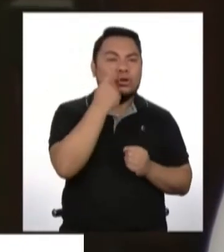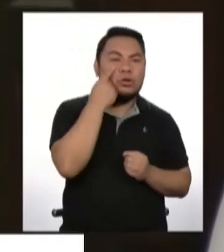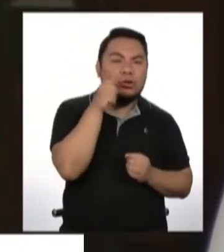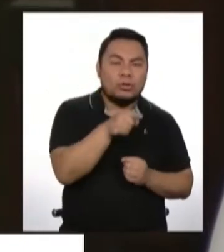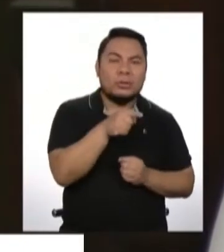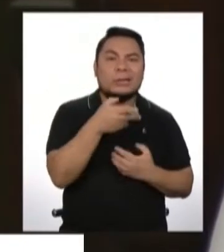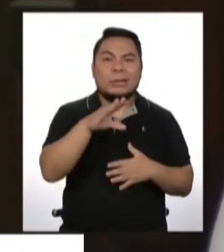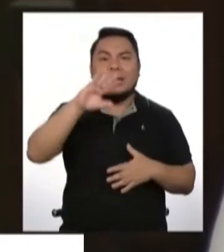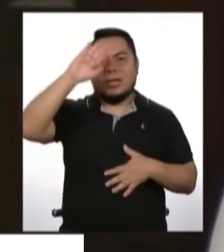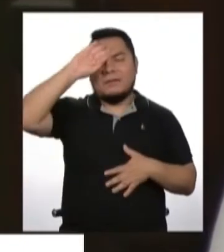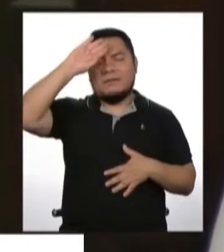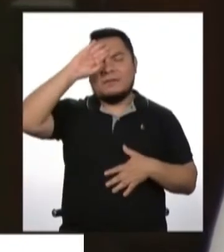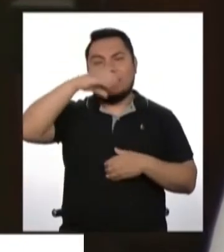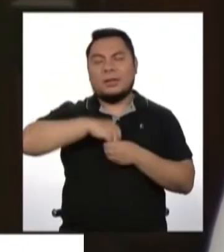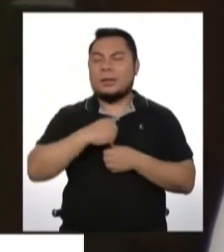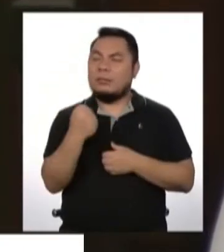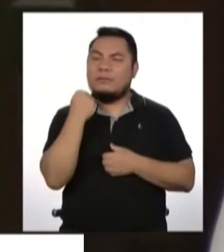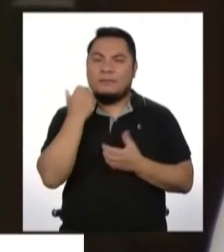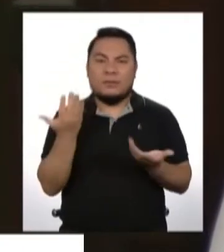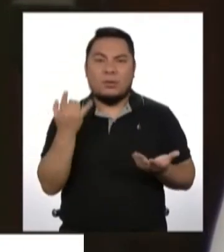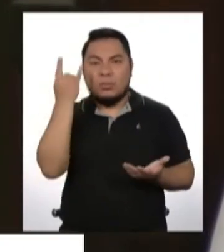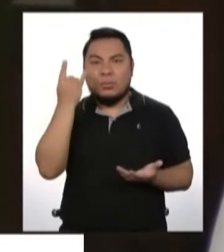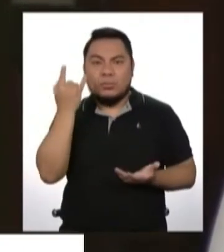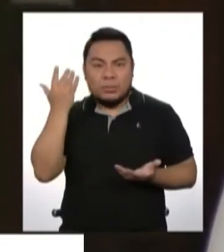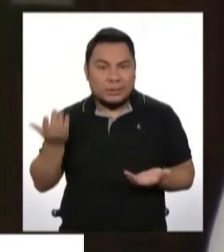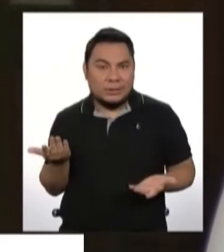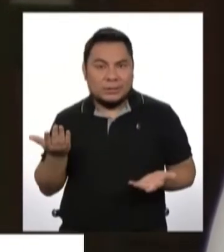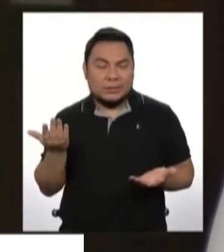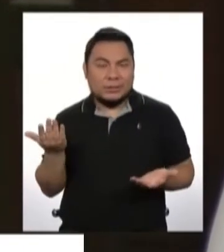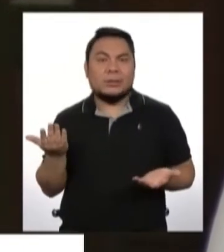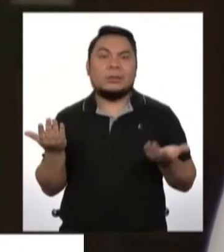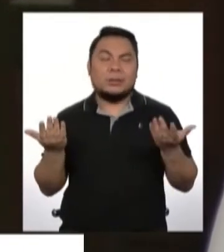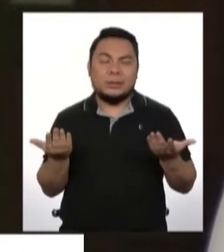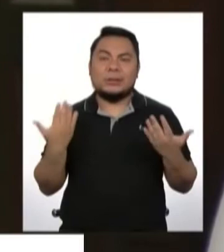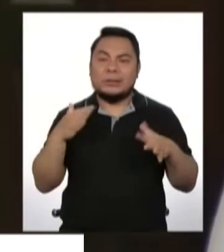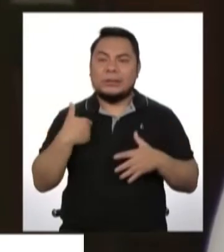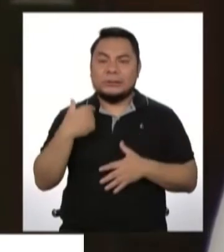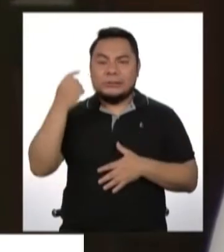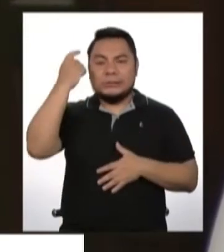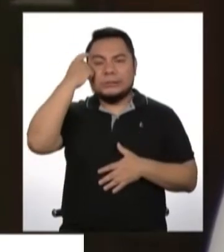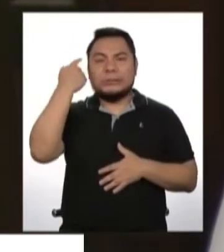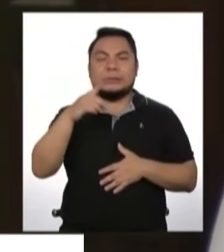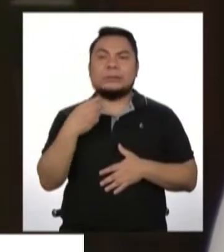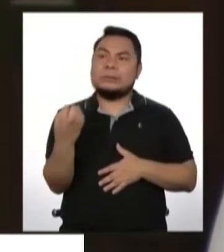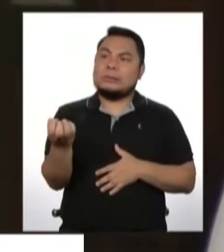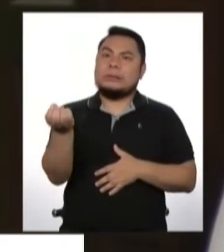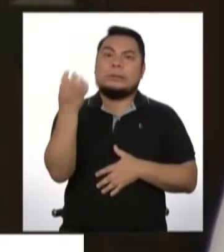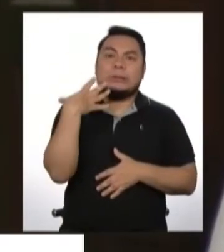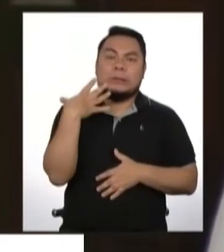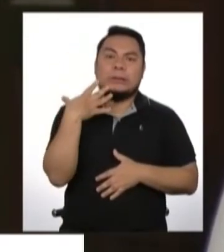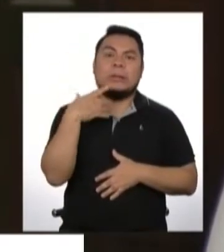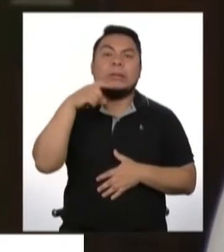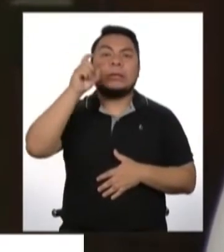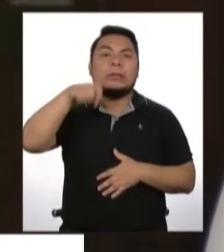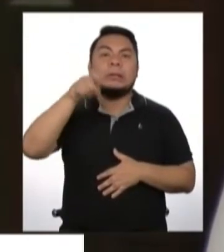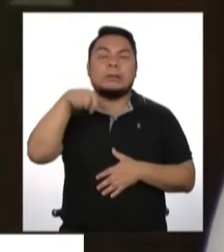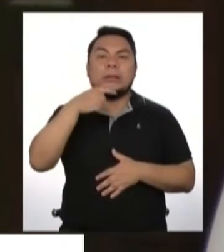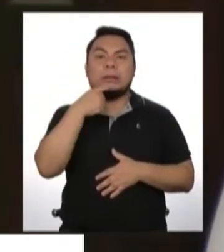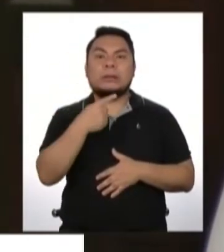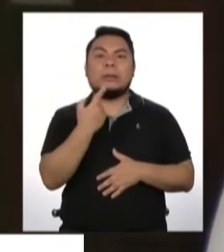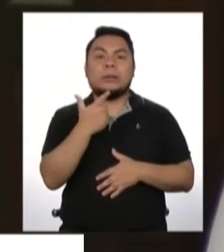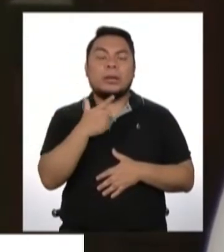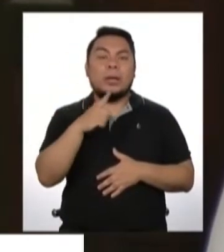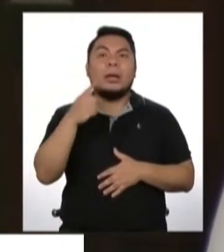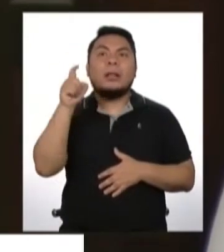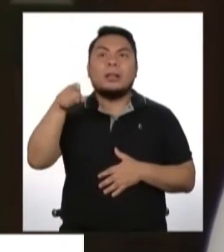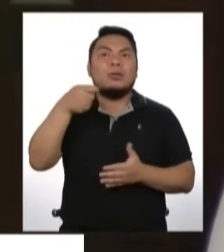ha tenido una enfermedad grave y urgente. Y se nos ha dado una indicación que necesita unos